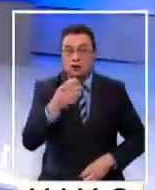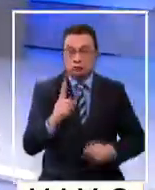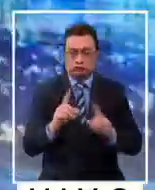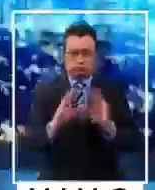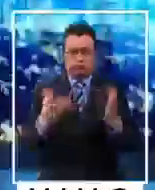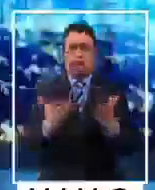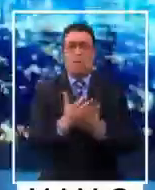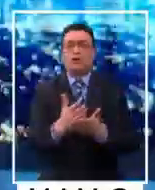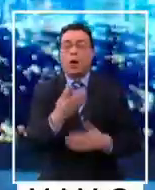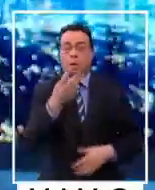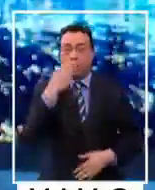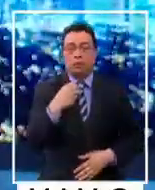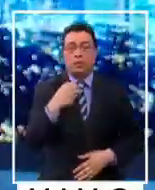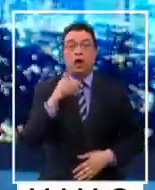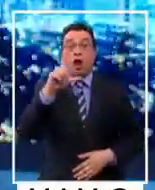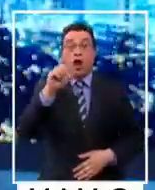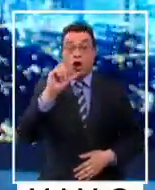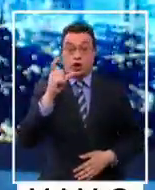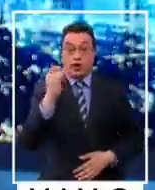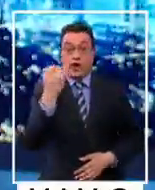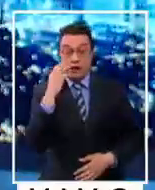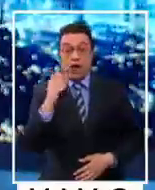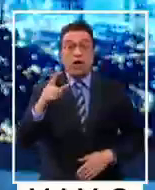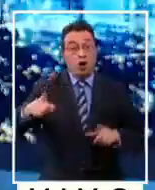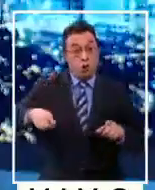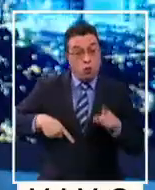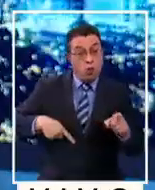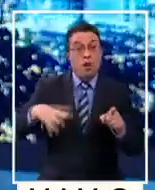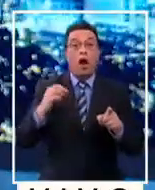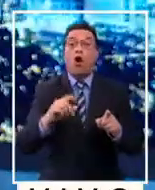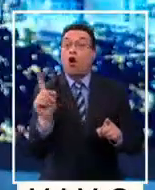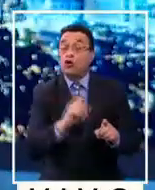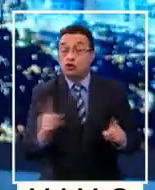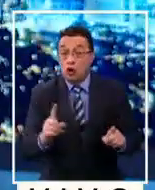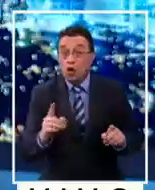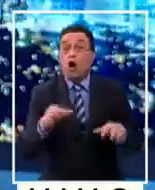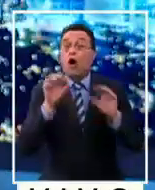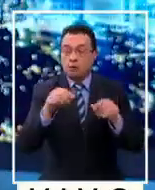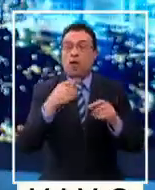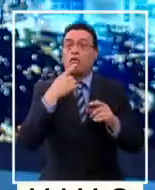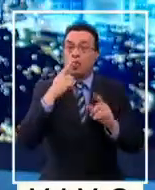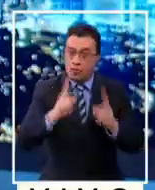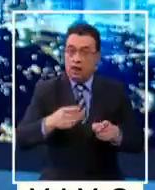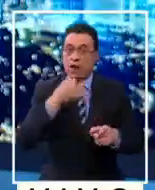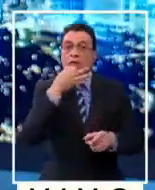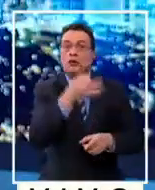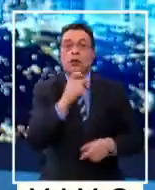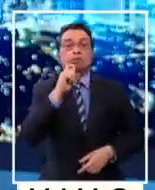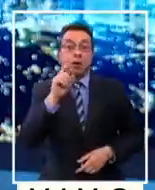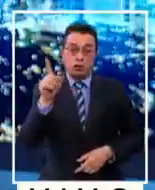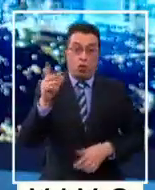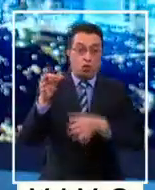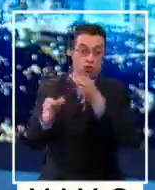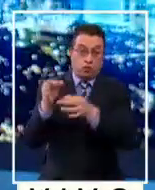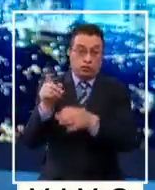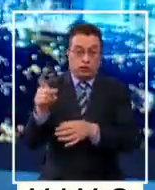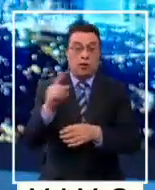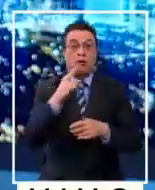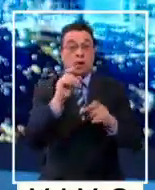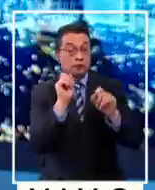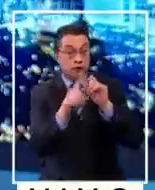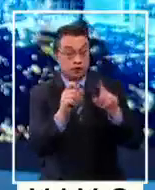sucedido. Si Longueira es inocente o culpable de delitos, por cierto, eso lo va a decidir la justicia, probablemente según su